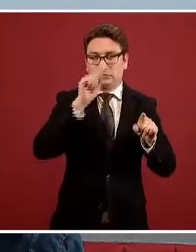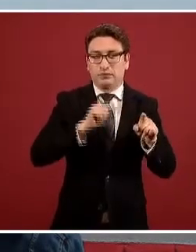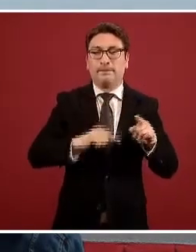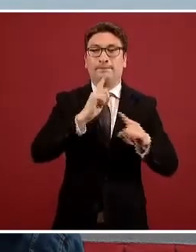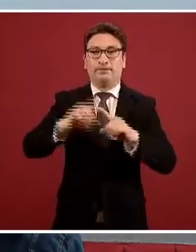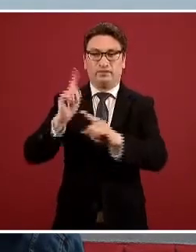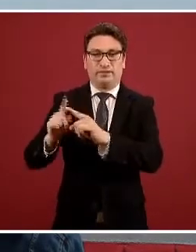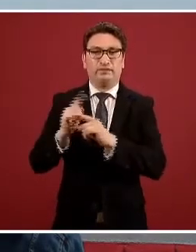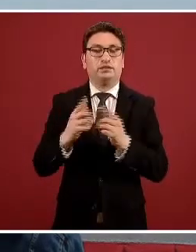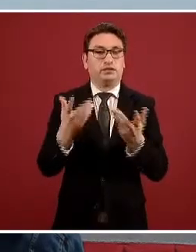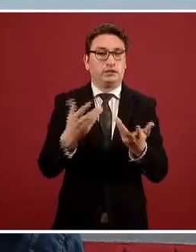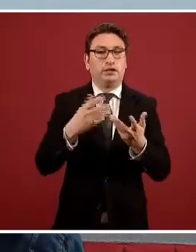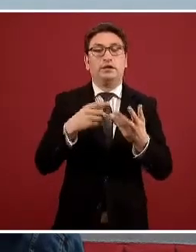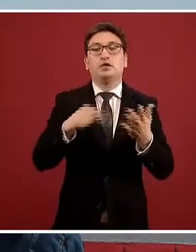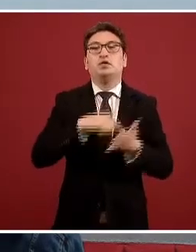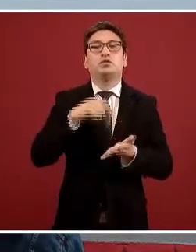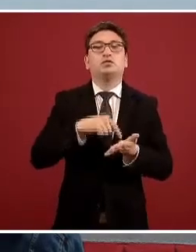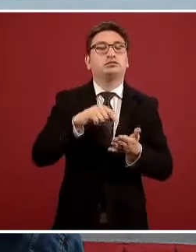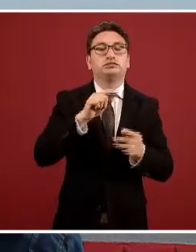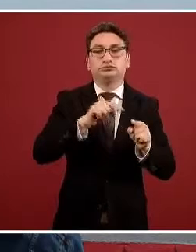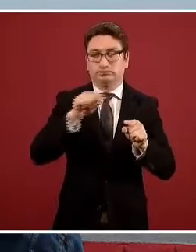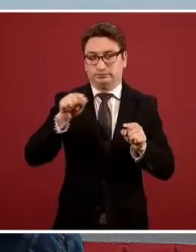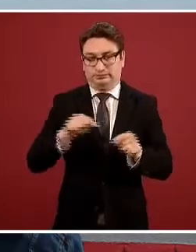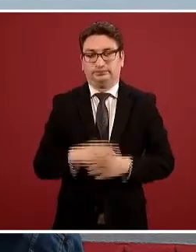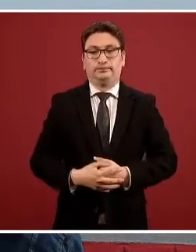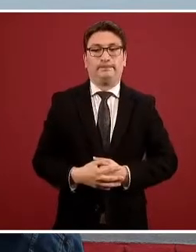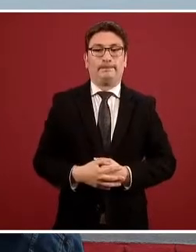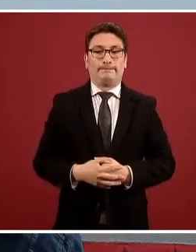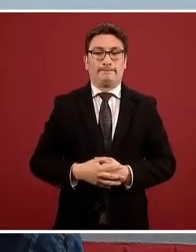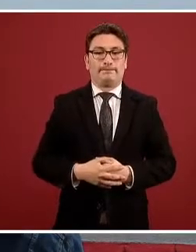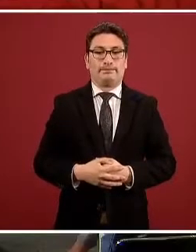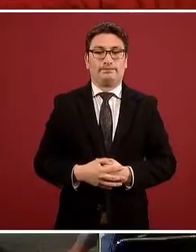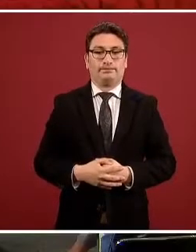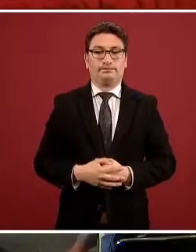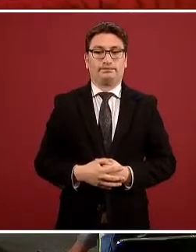la distribución en pequeños territorios. La siguiente.